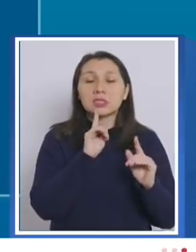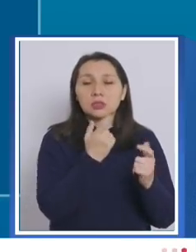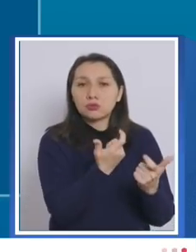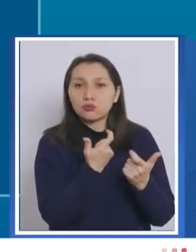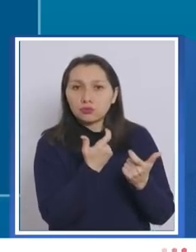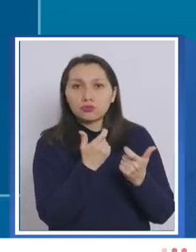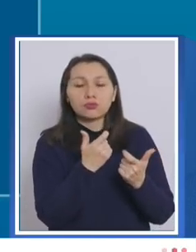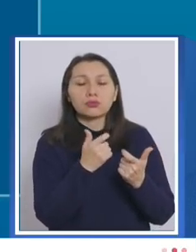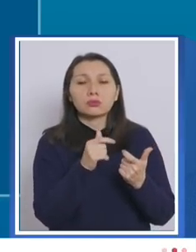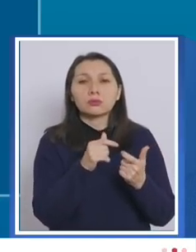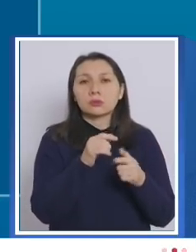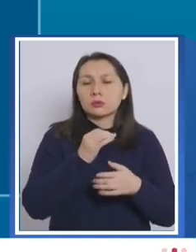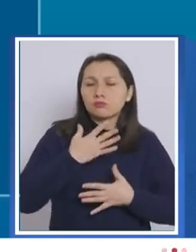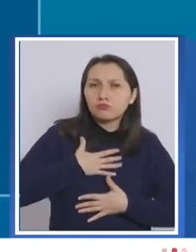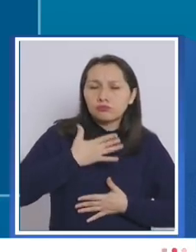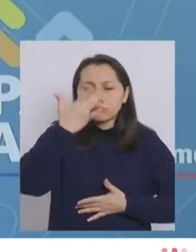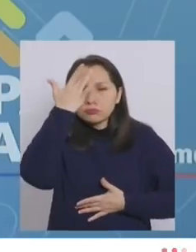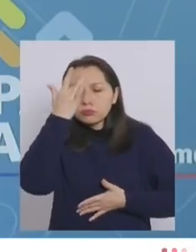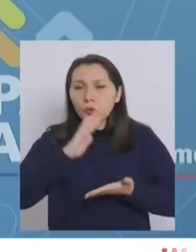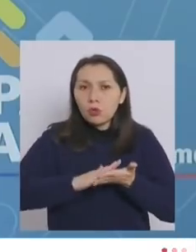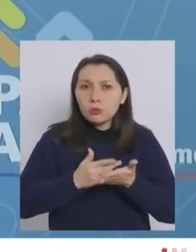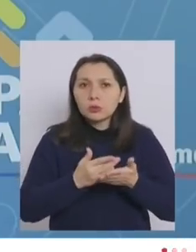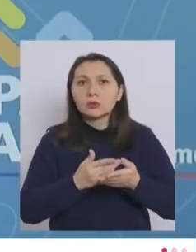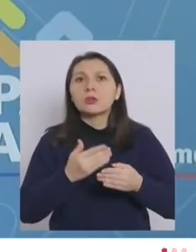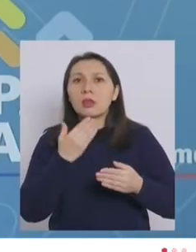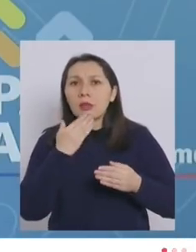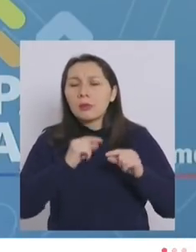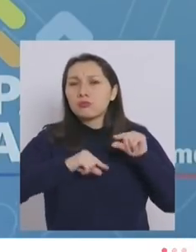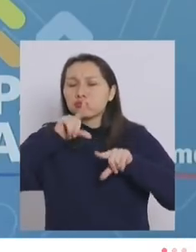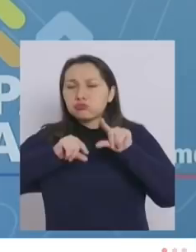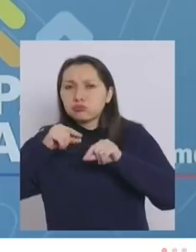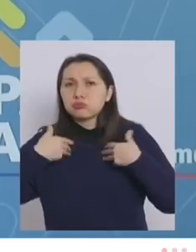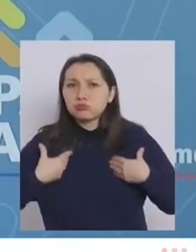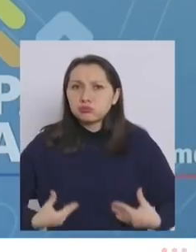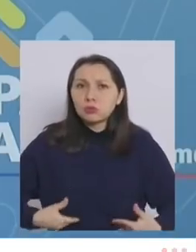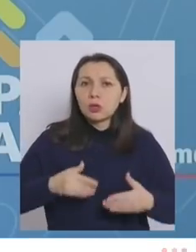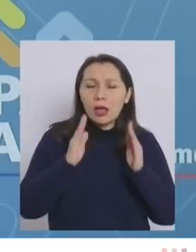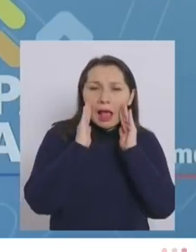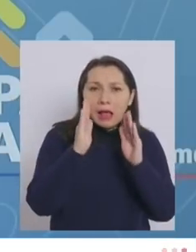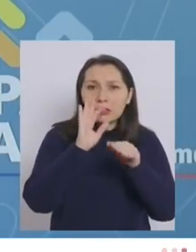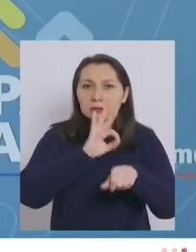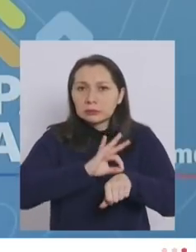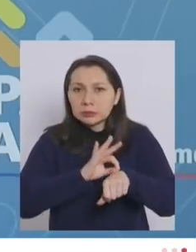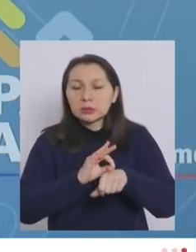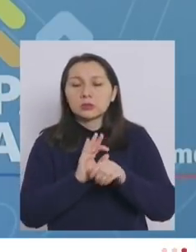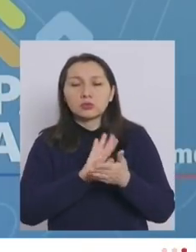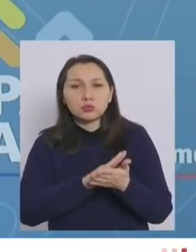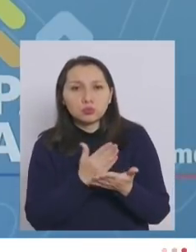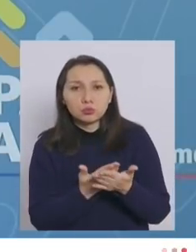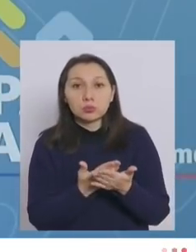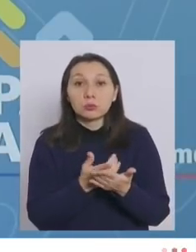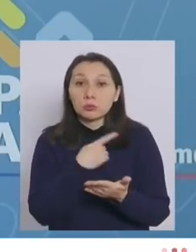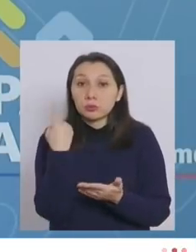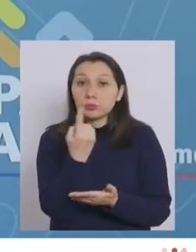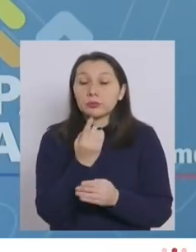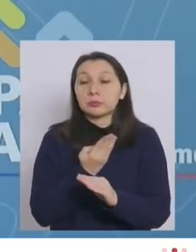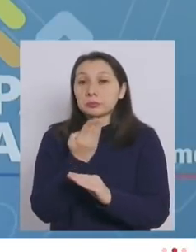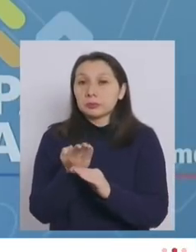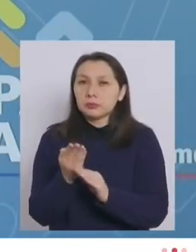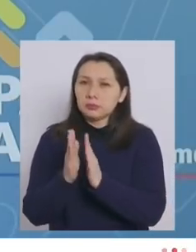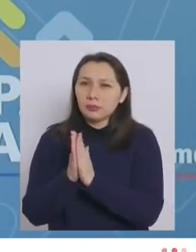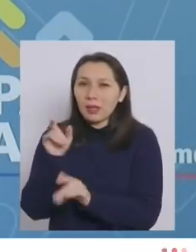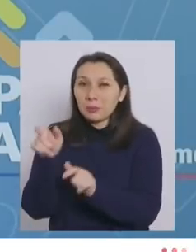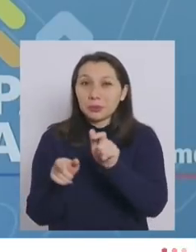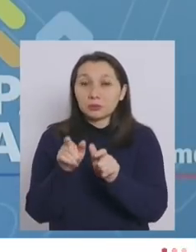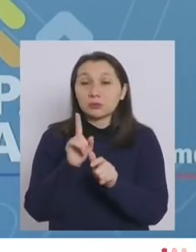control de los signos vitales, de la saturación, hay atención de salud. Por lo tanto, nosotros le rogamos